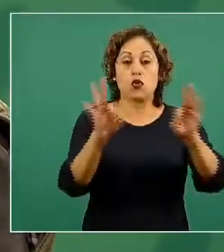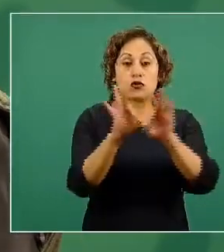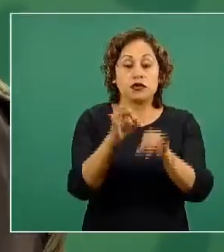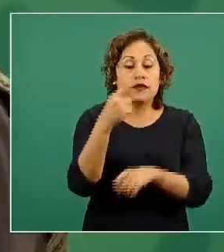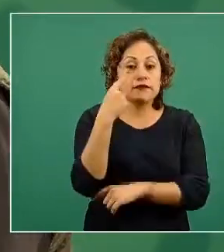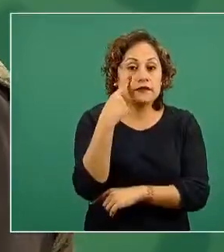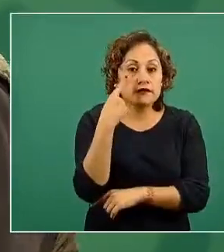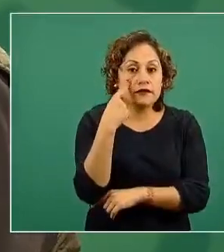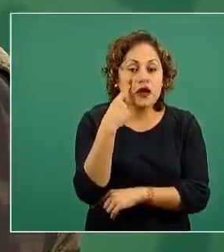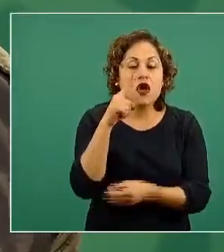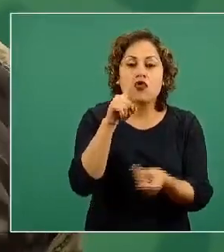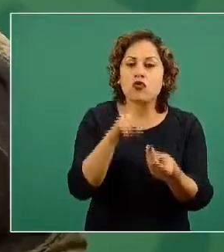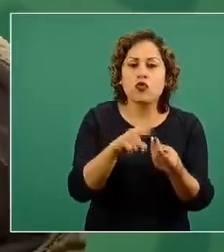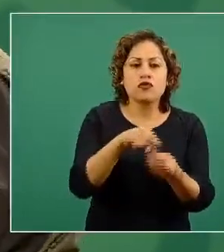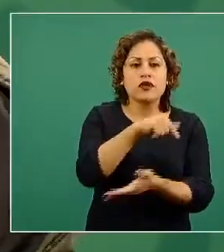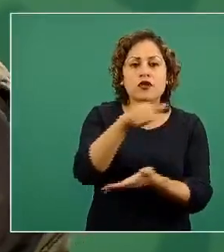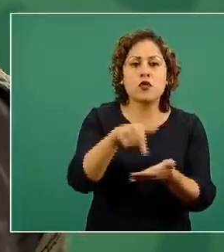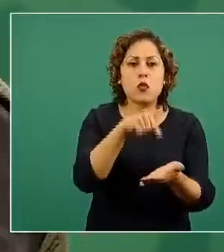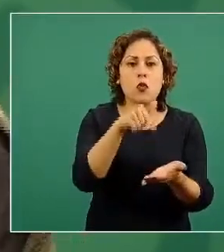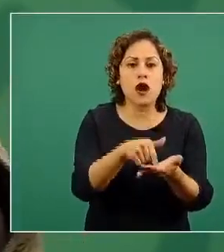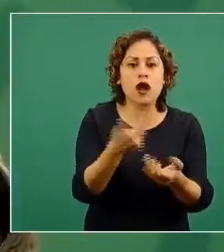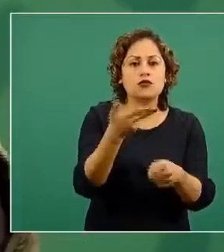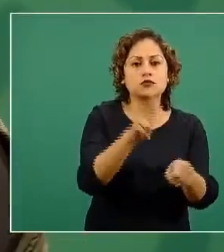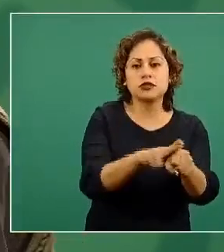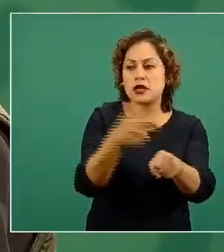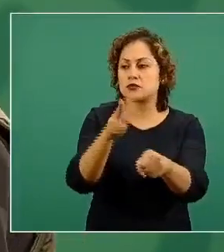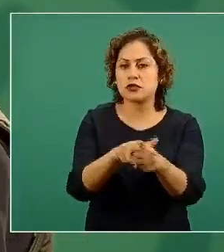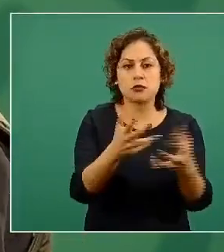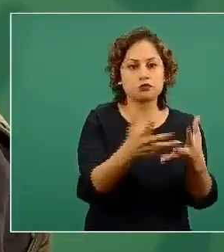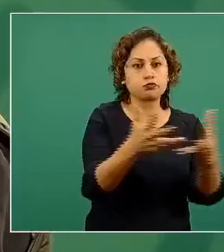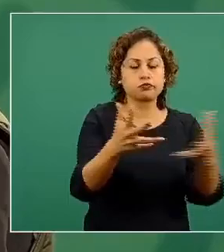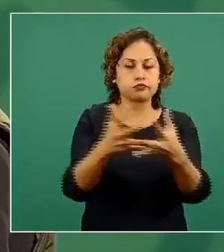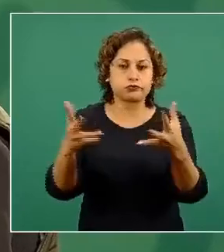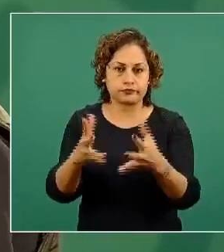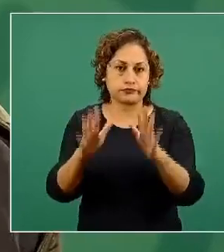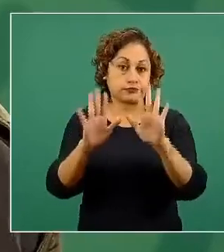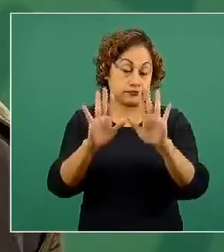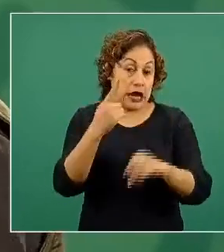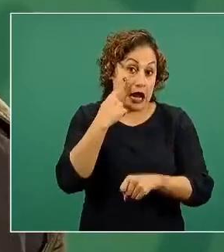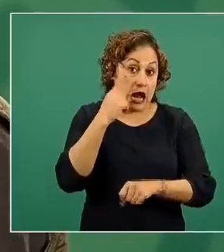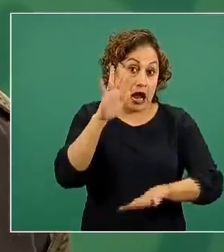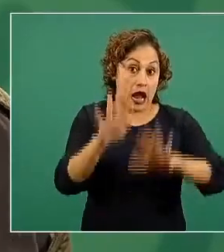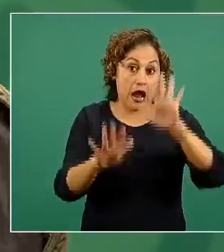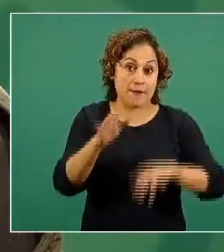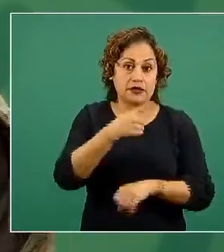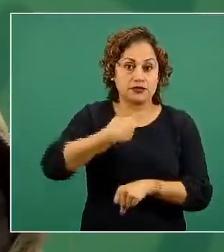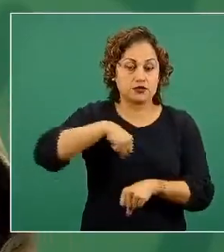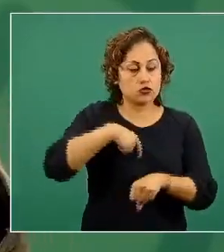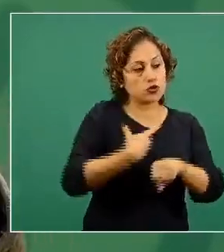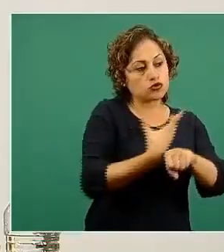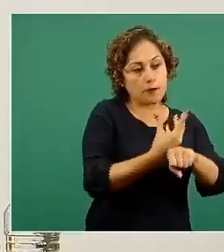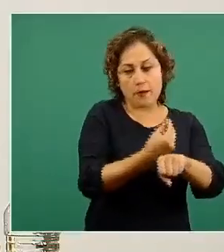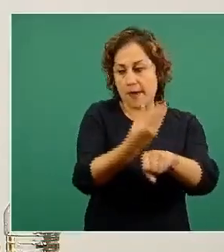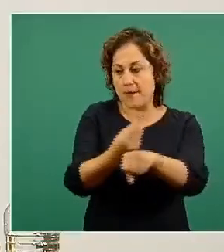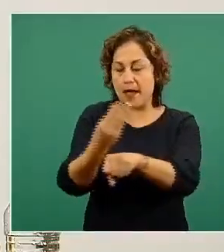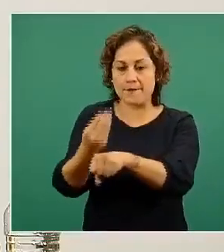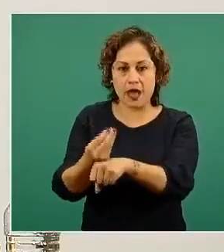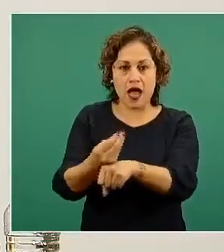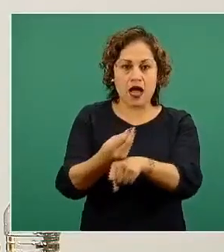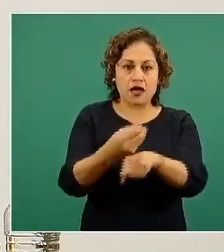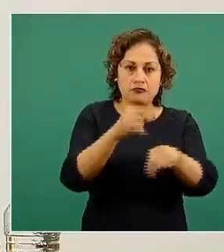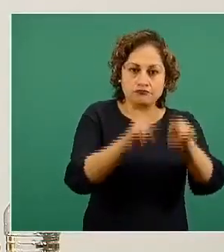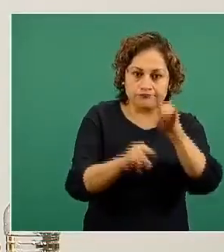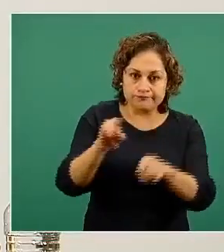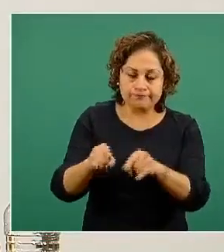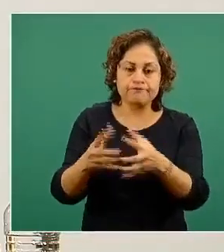estos crecimientos. Muchas veces de las cuestiones que estamos intensificando es en las unidades